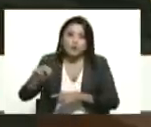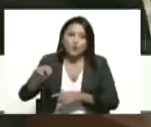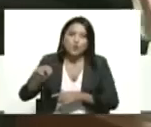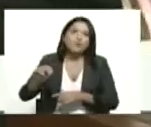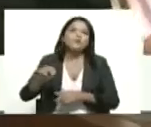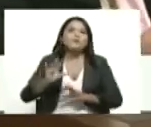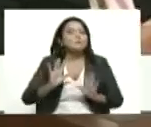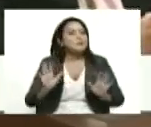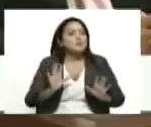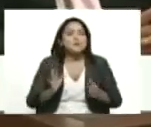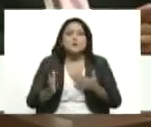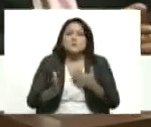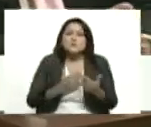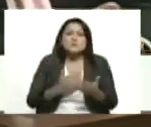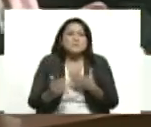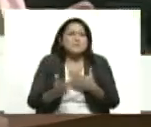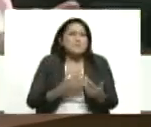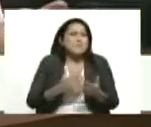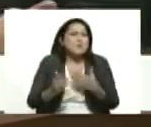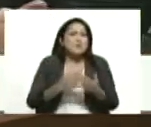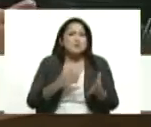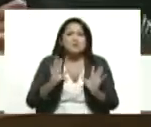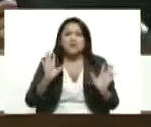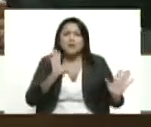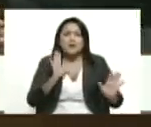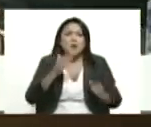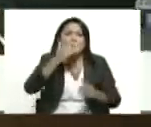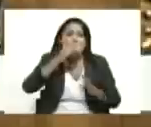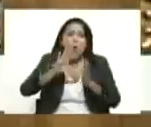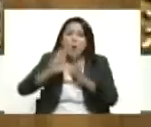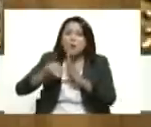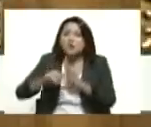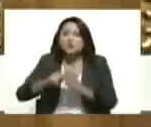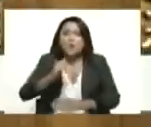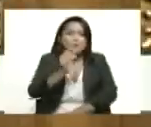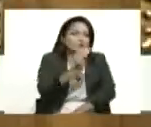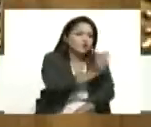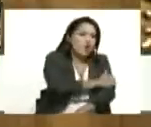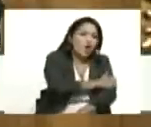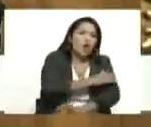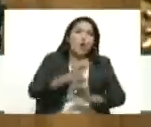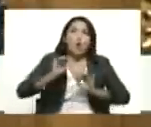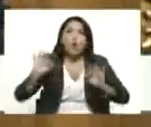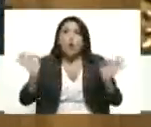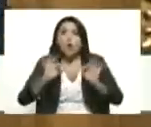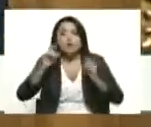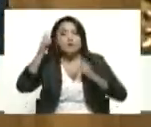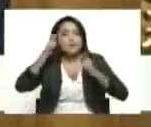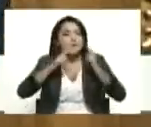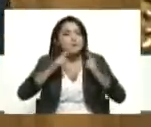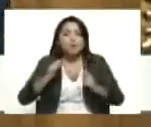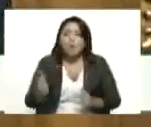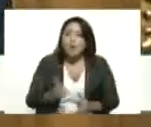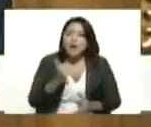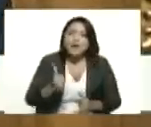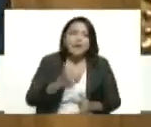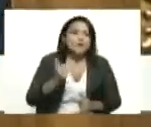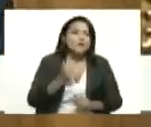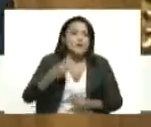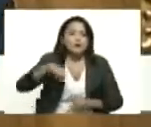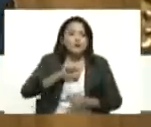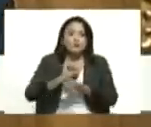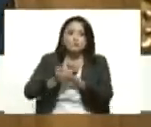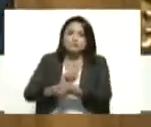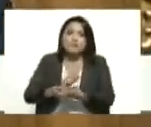No, nosotros no nos importa en verdad de qué color político sea. Estén donde estén, caiga quien caiga, no nos vamos a